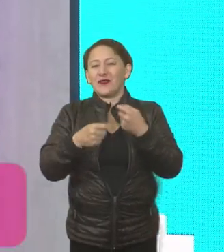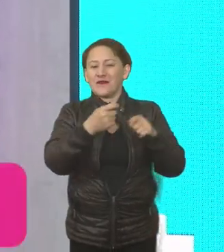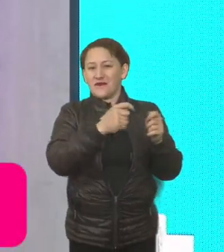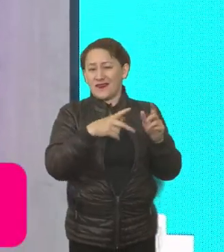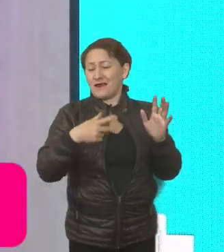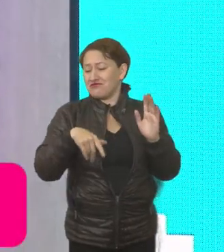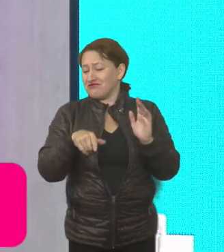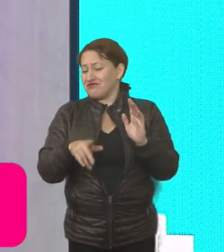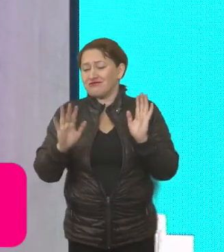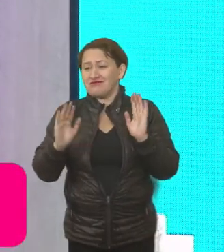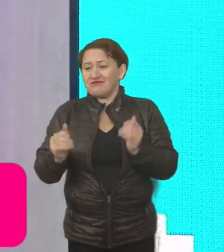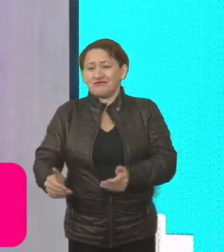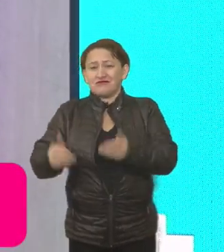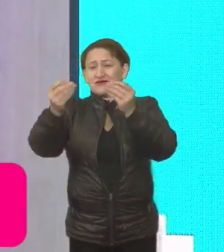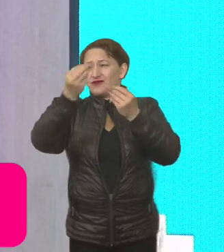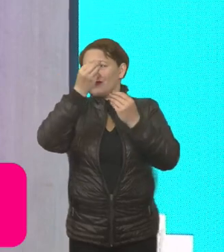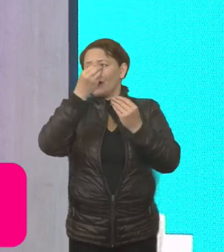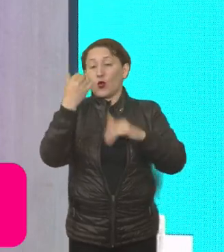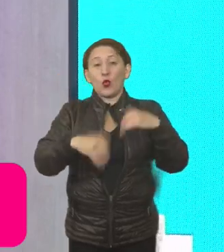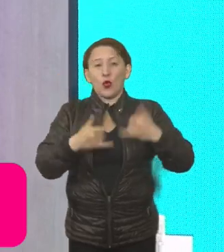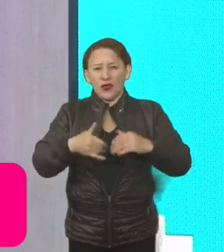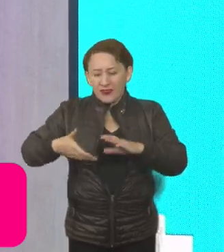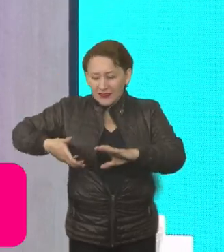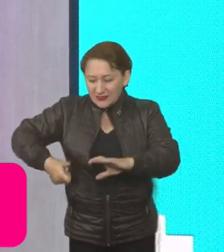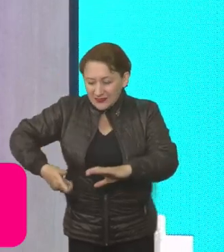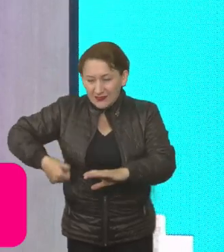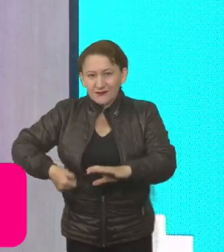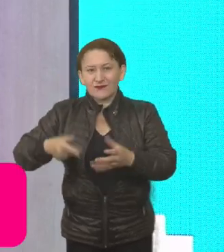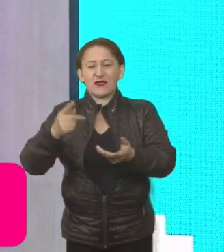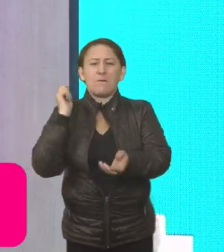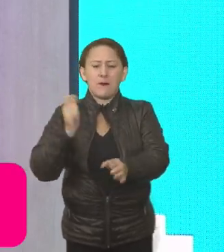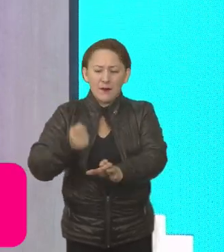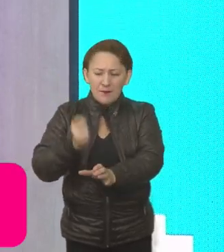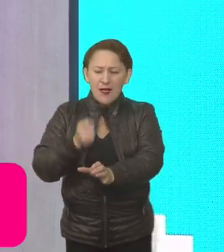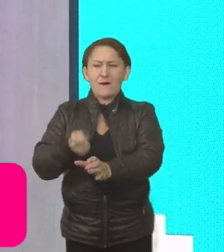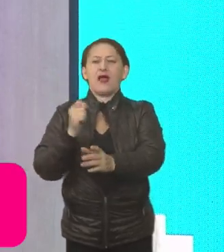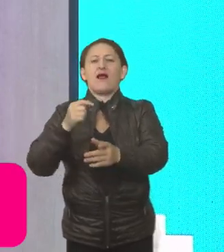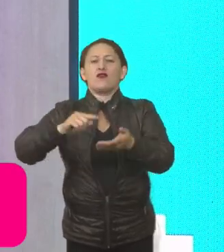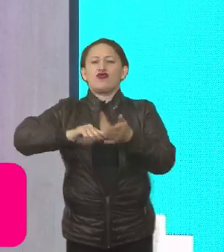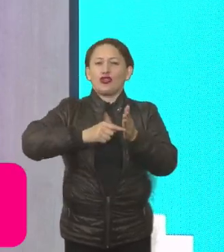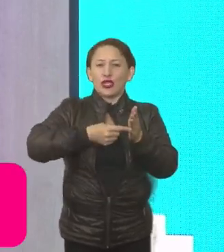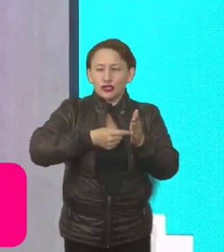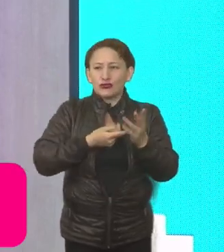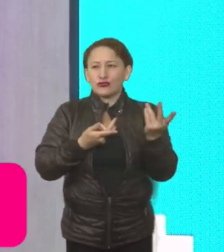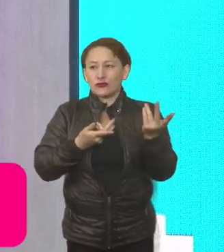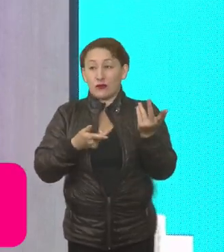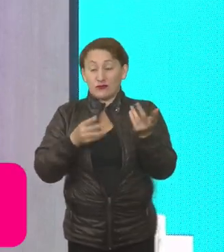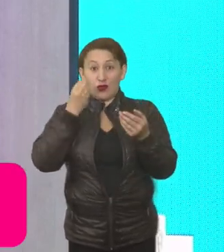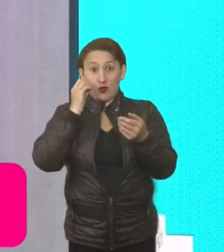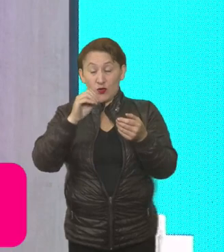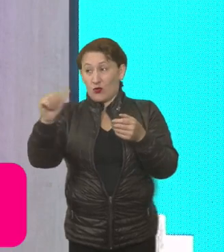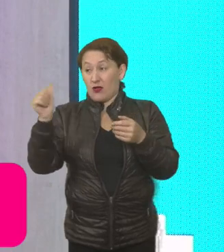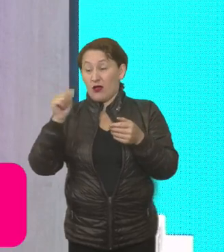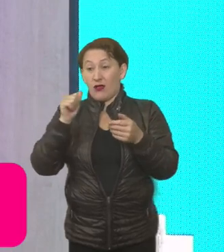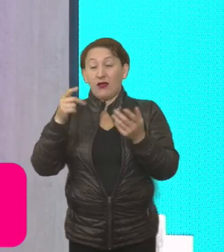era básicamente eran mis juguetes, eran los alicates, los martillos, los tornillos, y que los